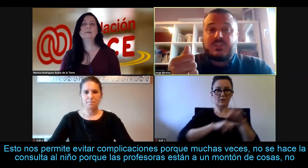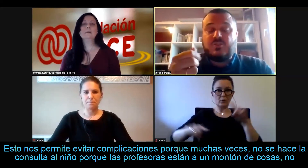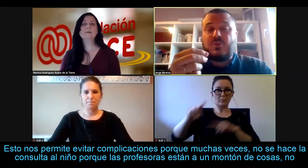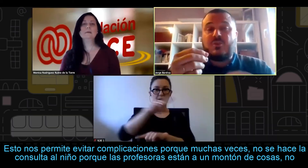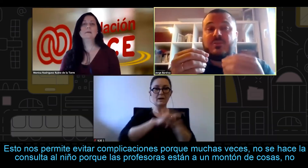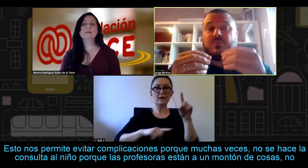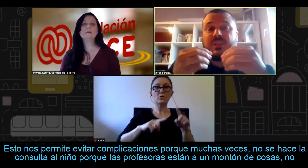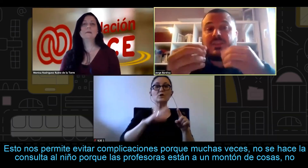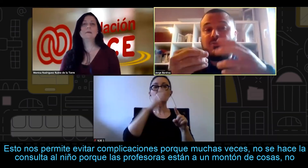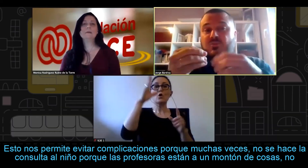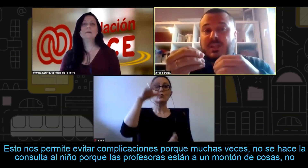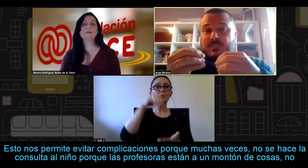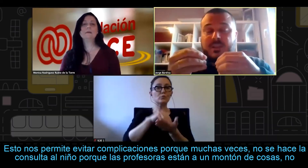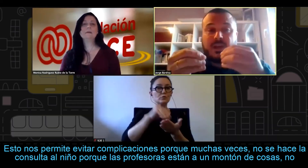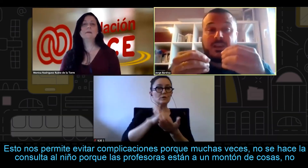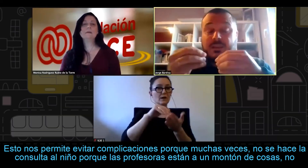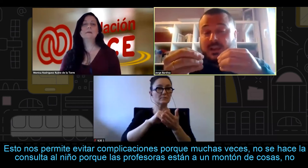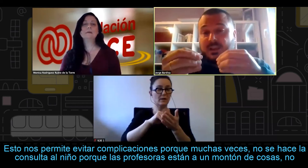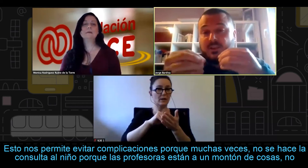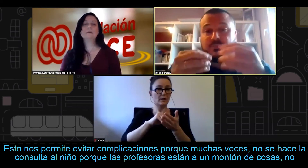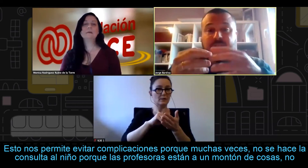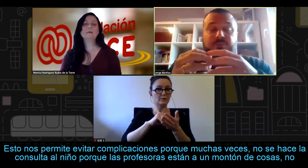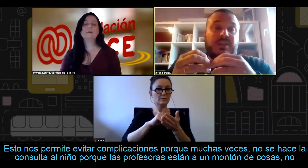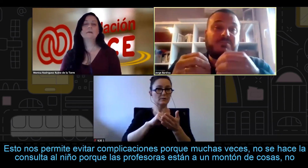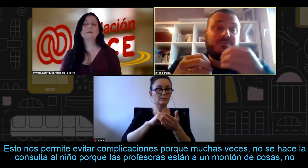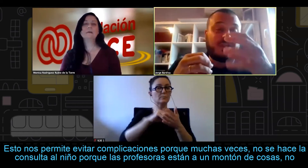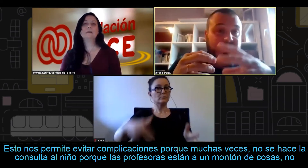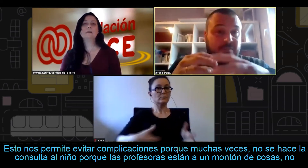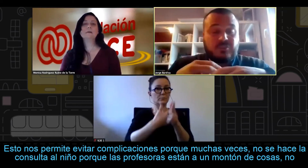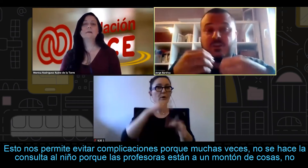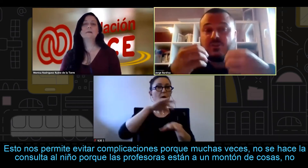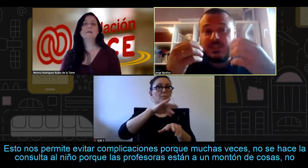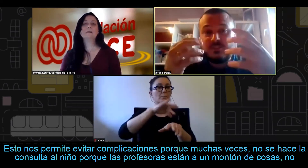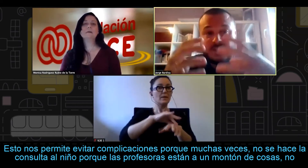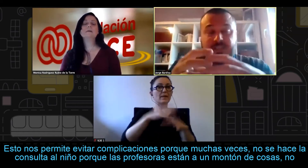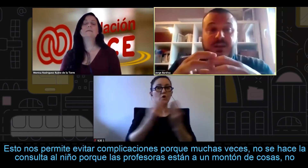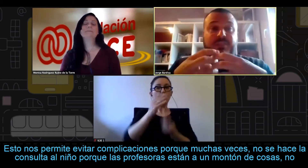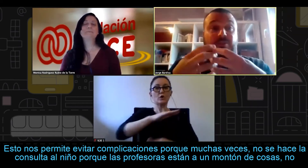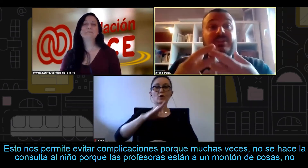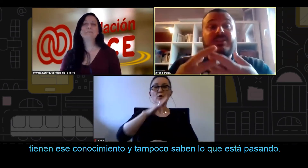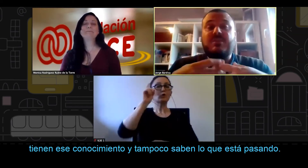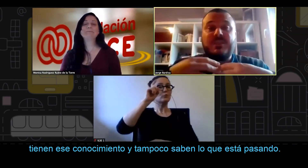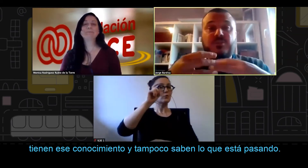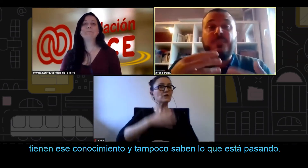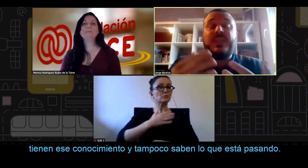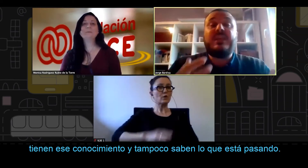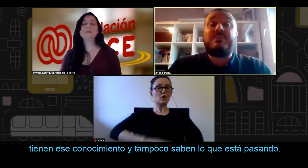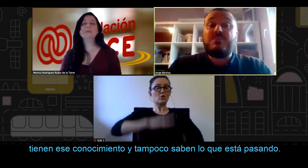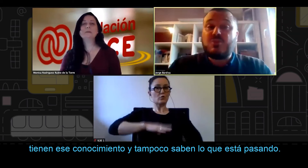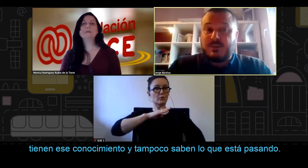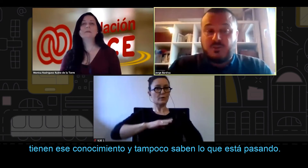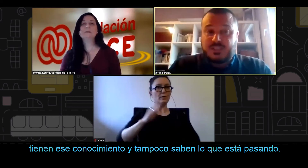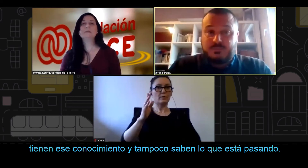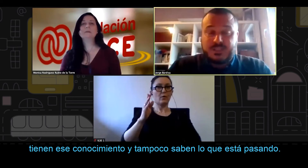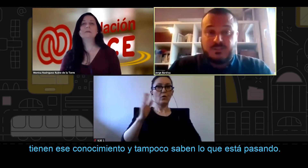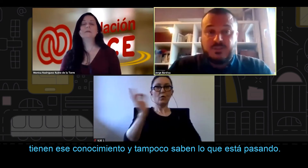veces no se hace la consulta del médico al niño porque, bueno, las profesoras están a un montón de cosas, no tienen esa capacidad, no tienen ese conocimiento y tampoco